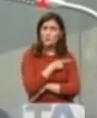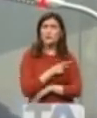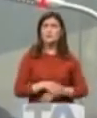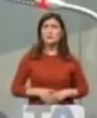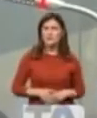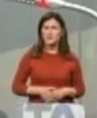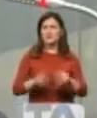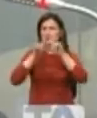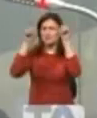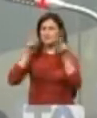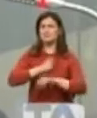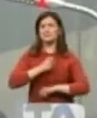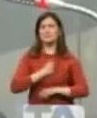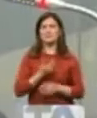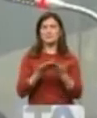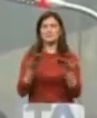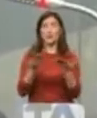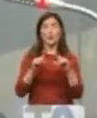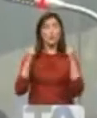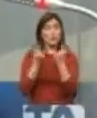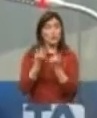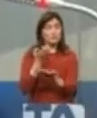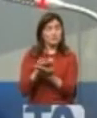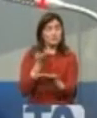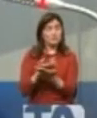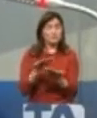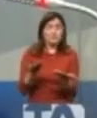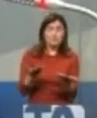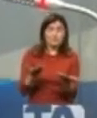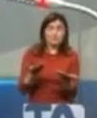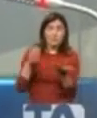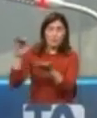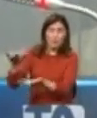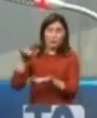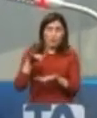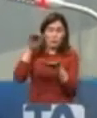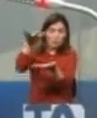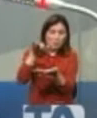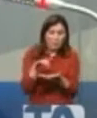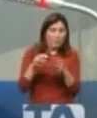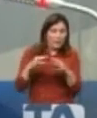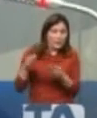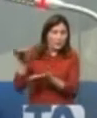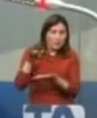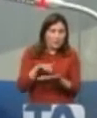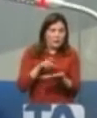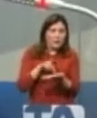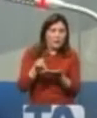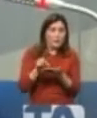tienen empresas dentro de su grupo económico que a su vez son proveedoras de las dos universidades y que sustentan gastos